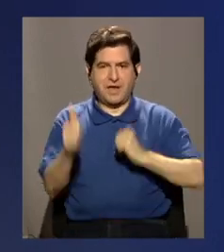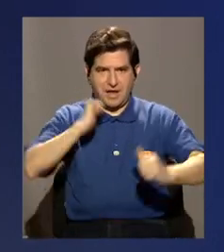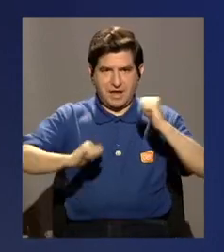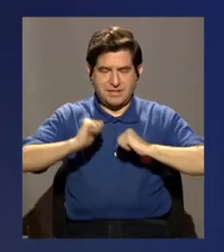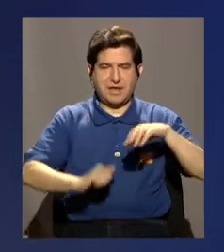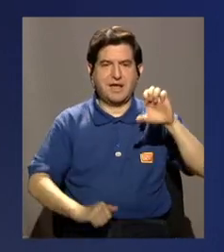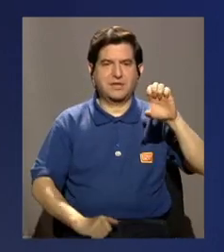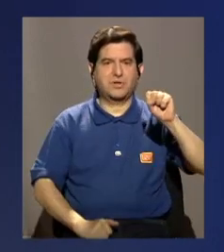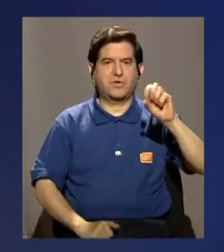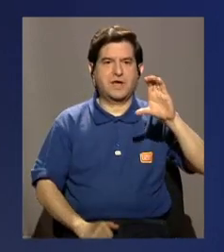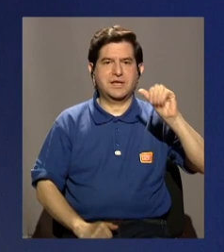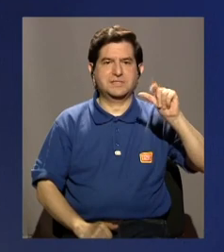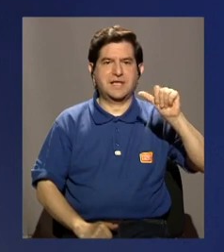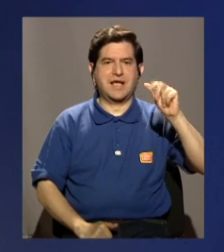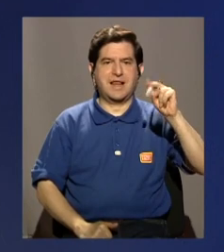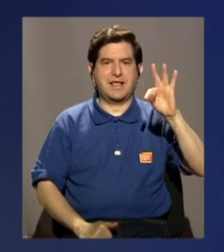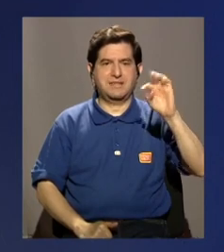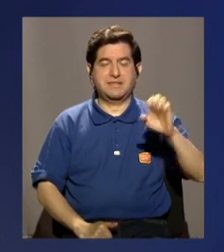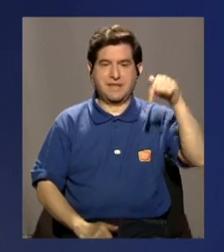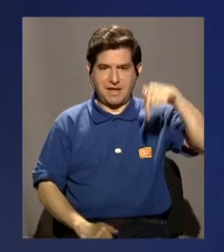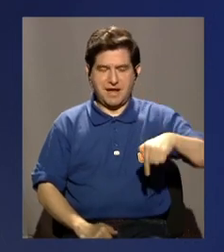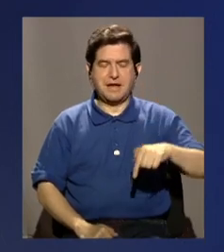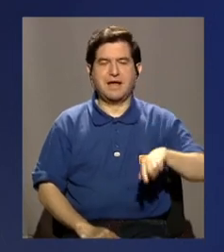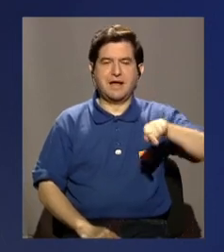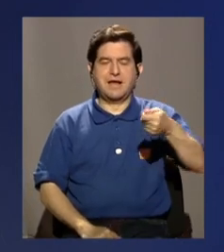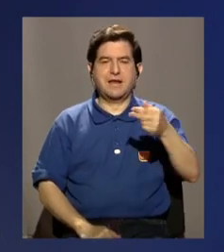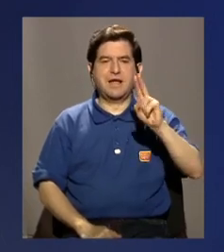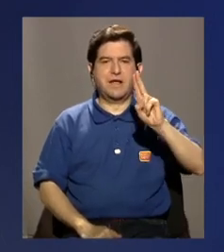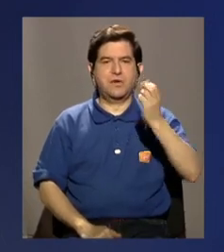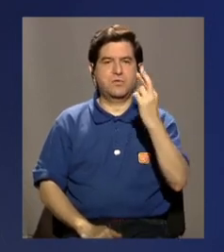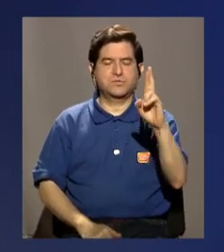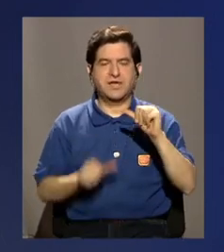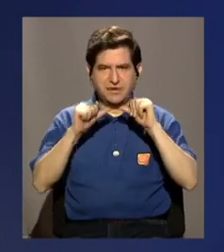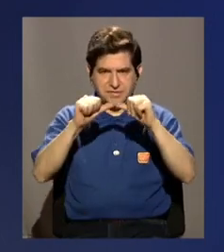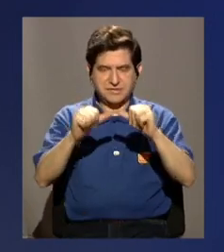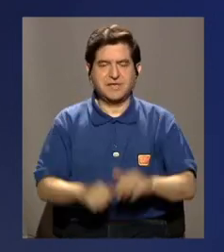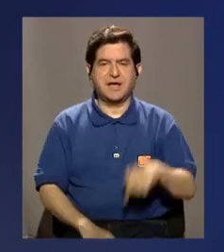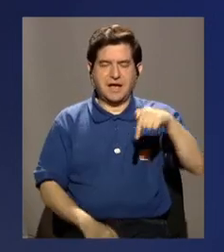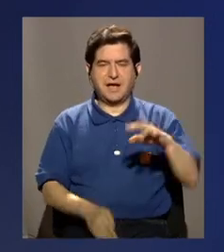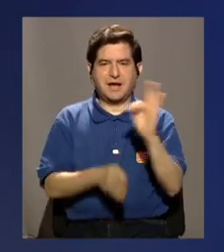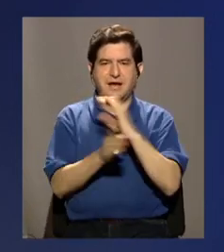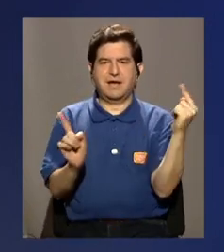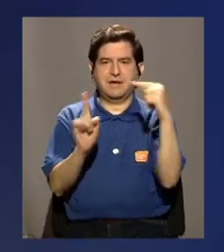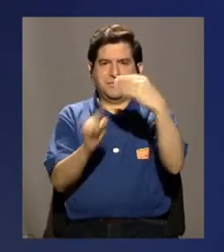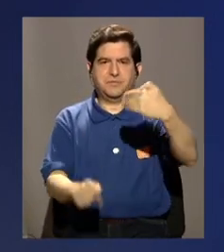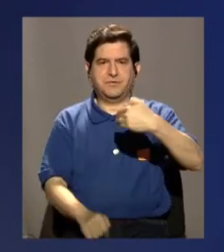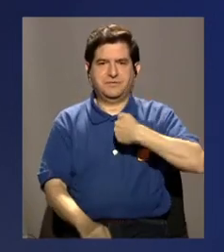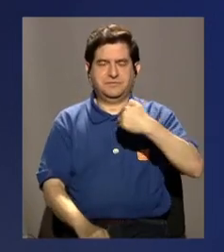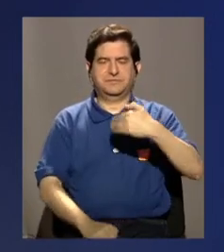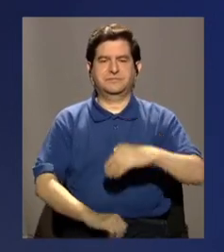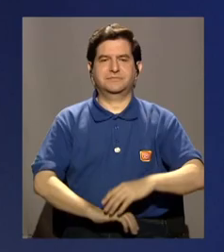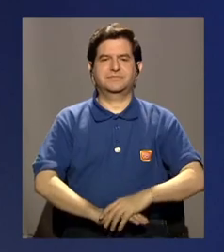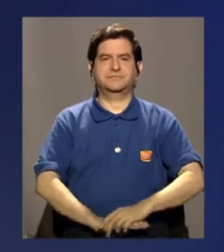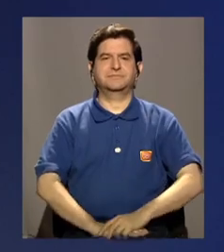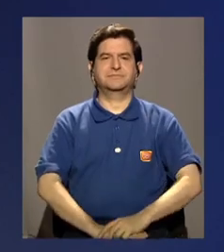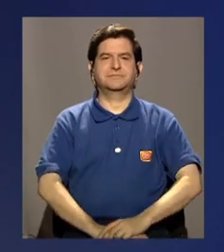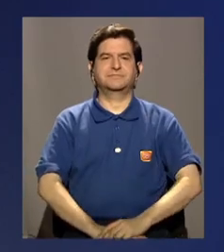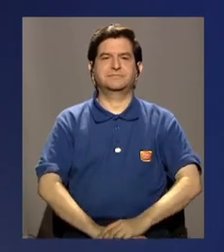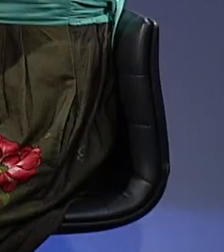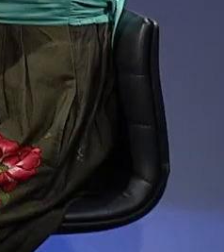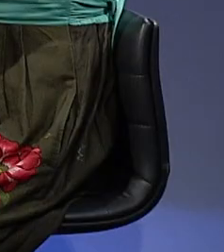escalante y ya que se quede con nosotros aquí en canal user en donde hacemos televisión con